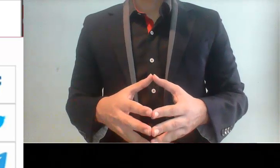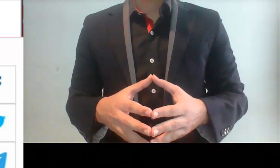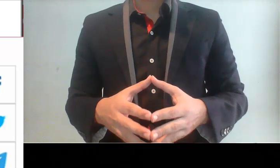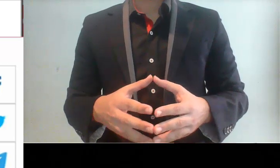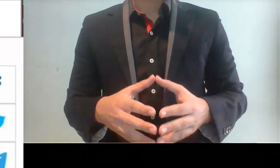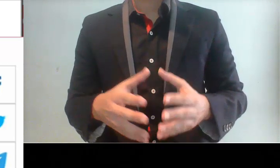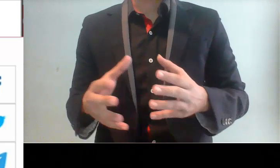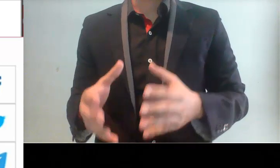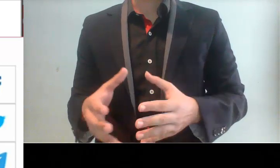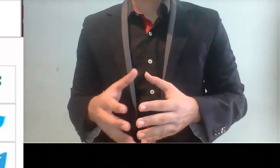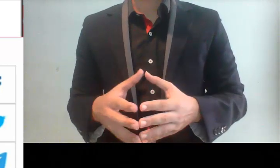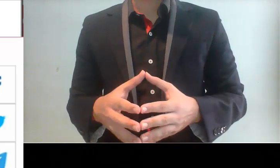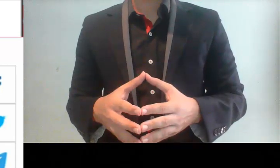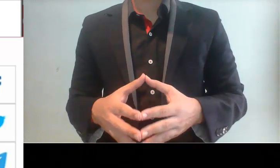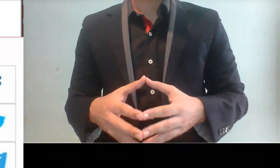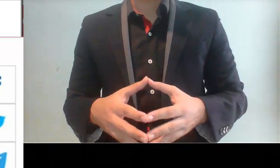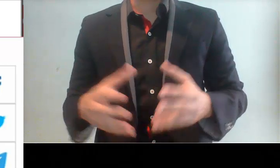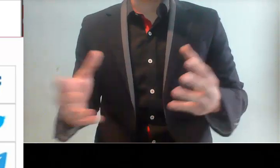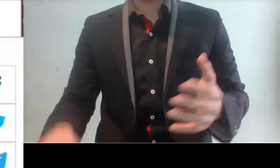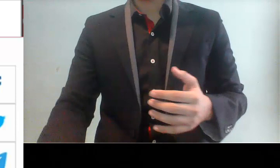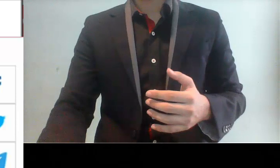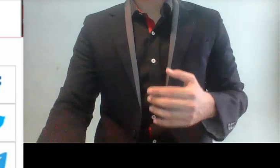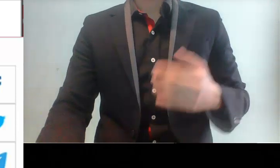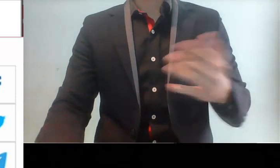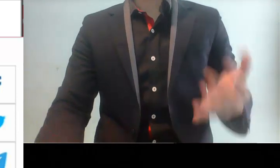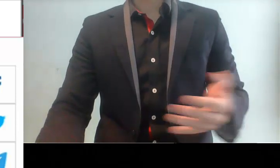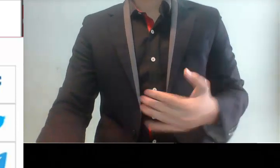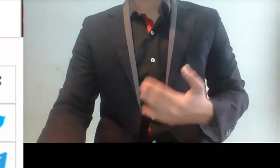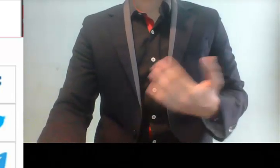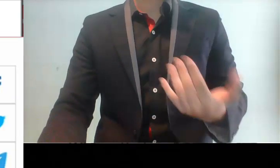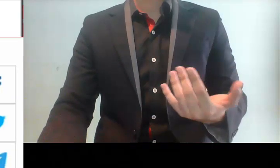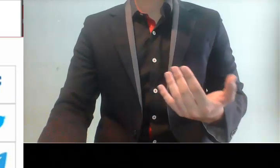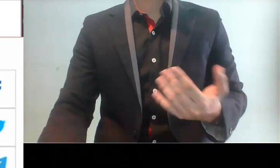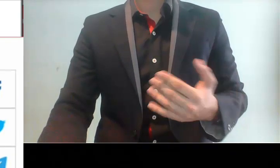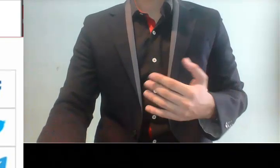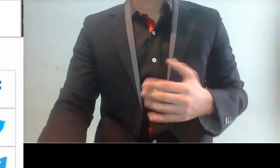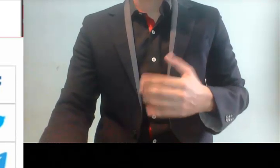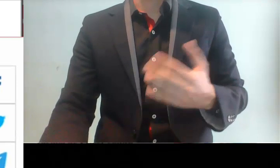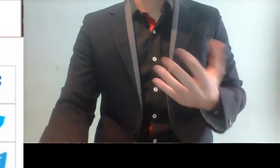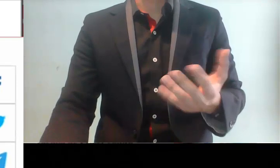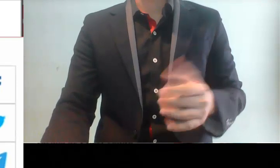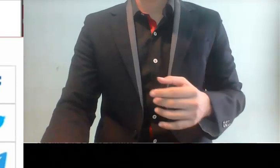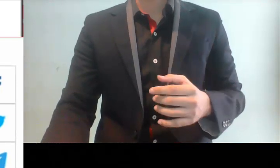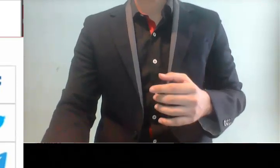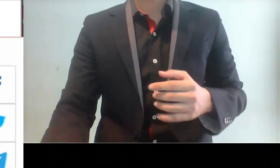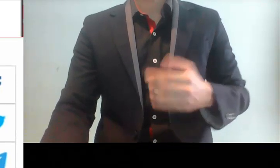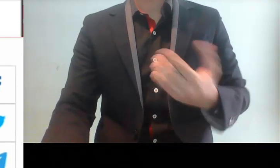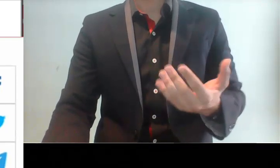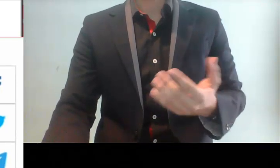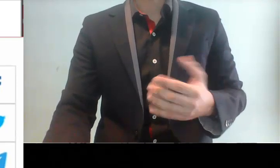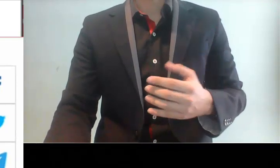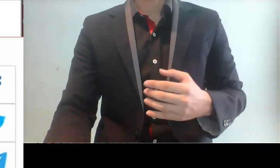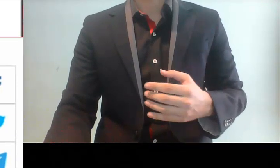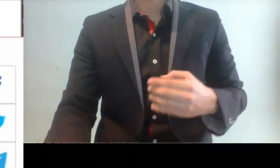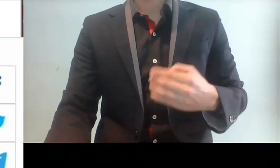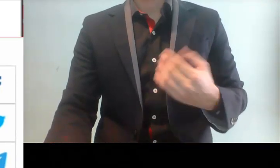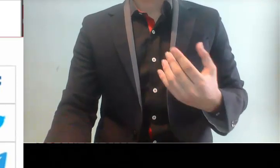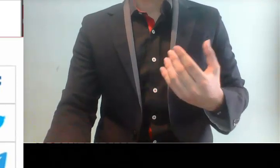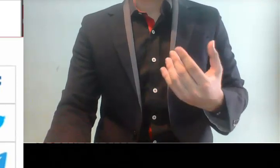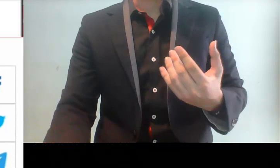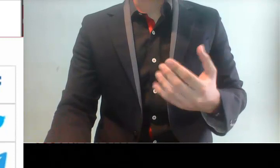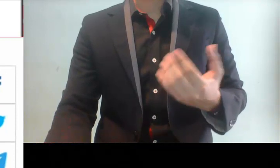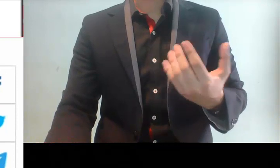el personaje que fue votado, y esto puede afectar bastante porque recordemos una cosa muy importante que dijo el INE hace mucho, que querían